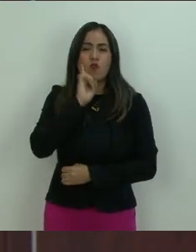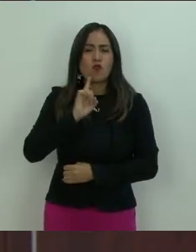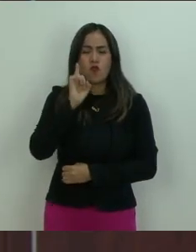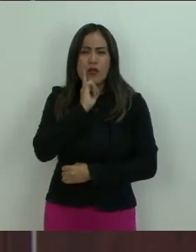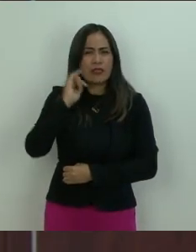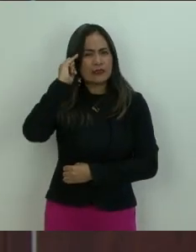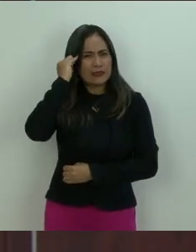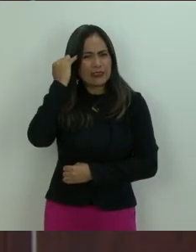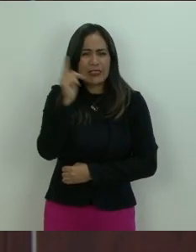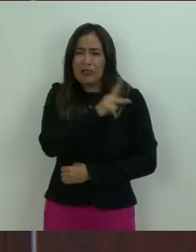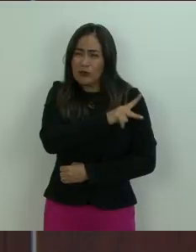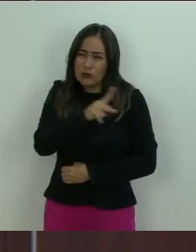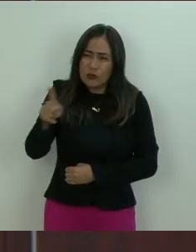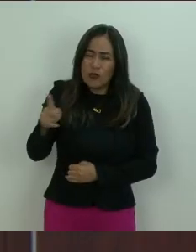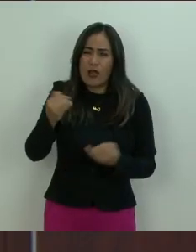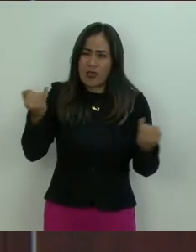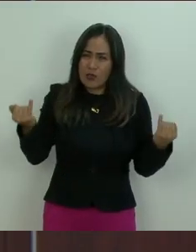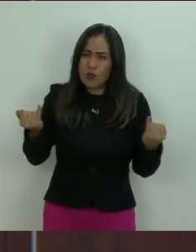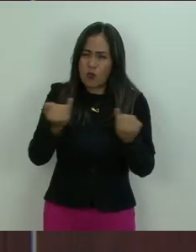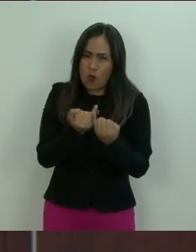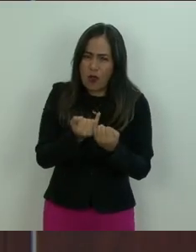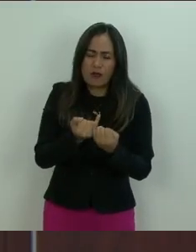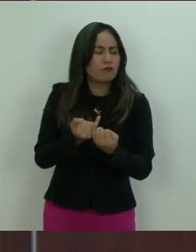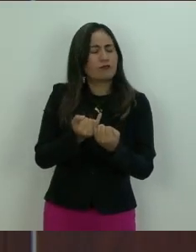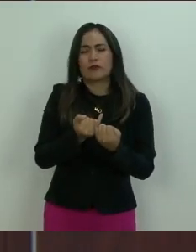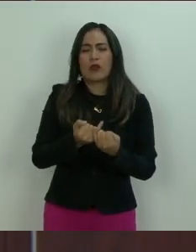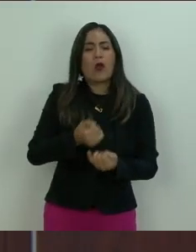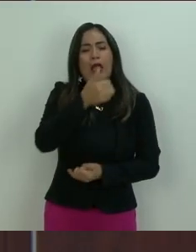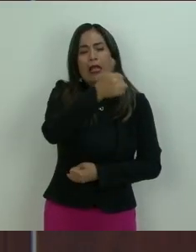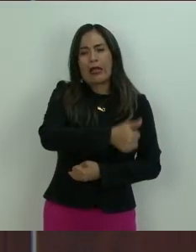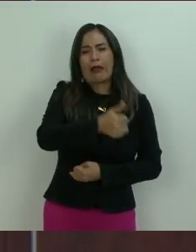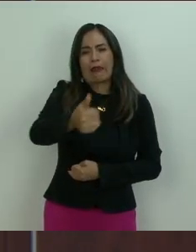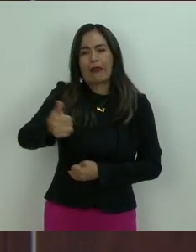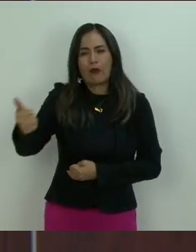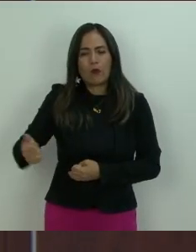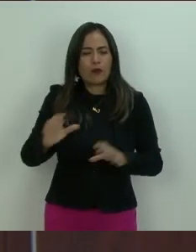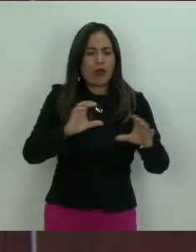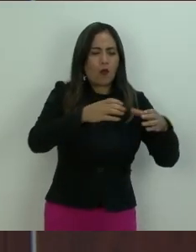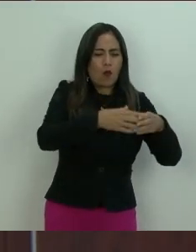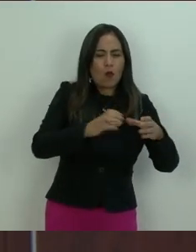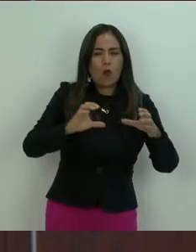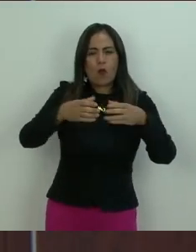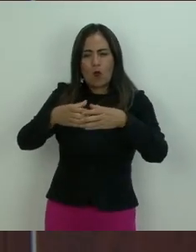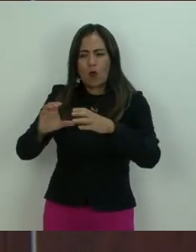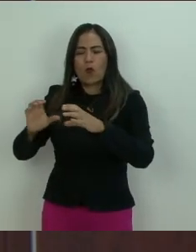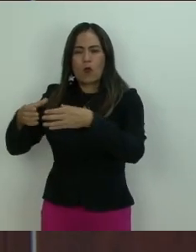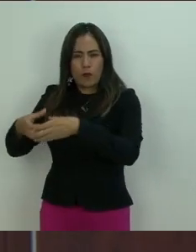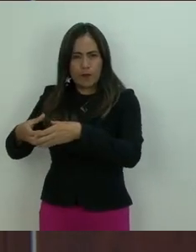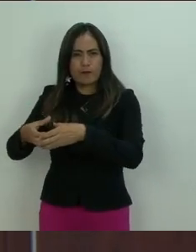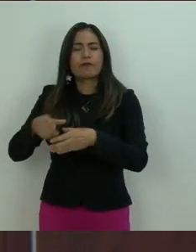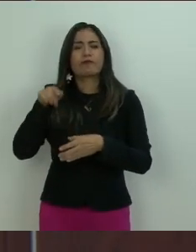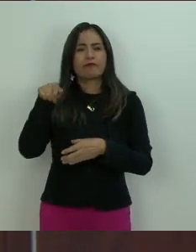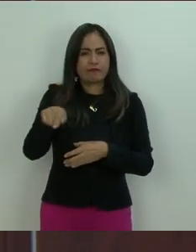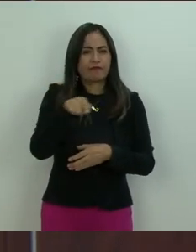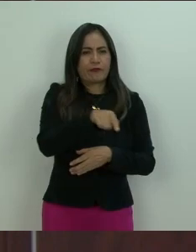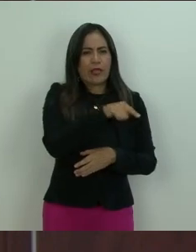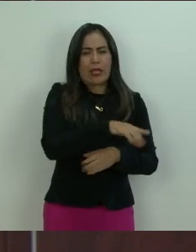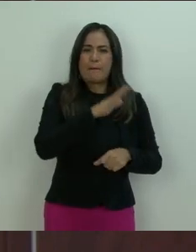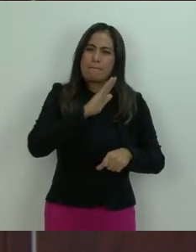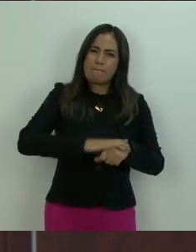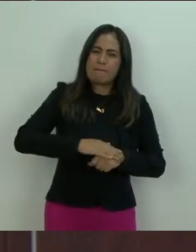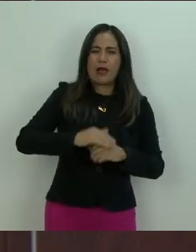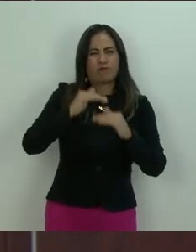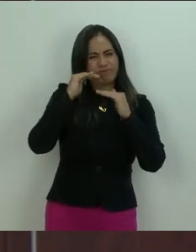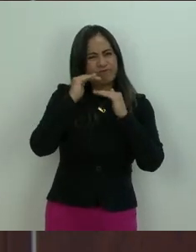iguales, sino que hay condiciones particulares en ciertas comunidades en donde tienen todavía mucho más